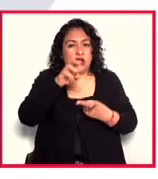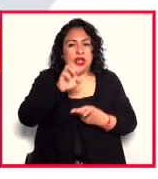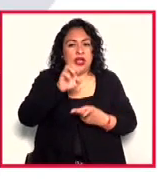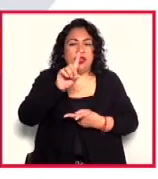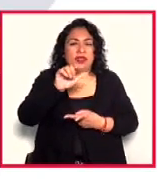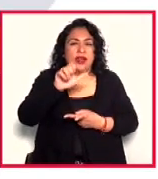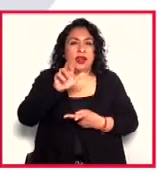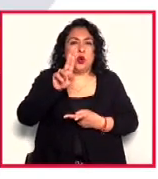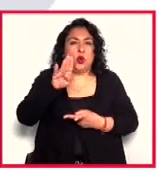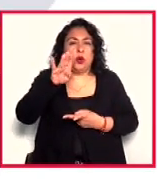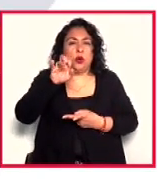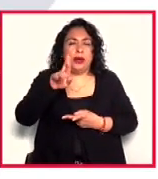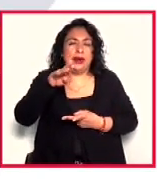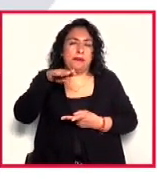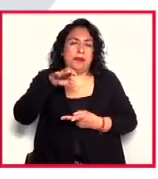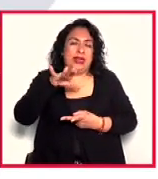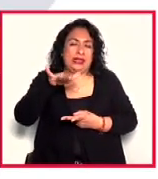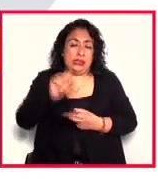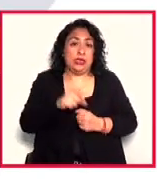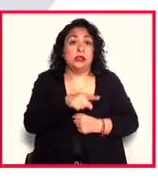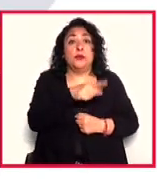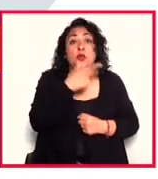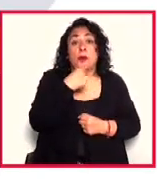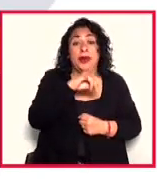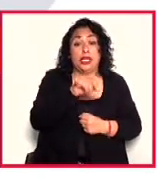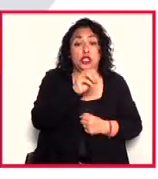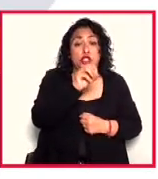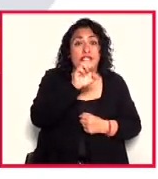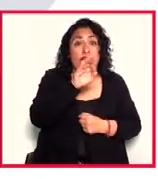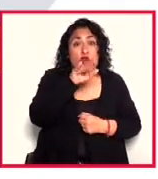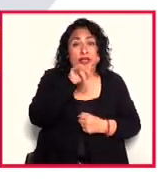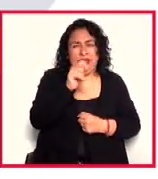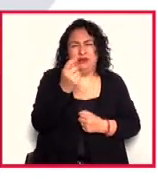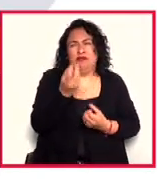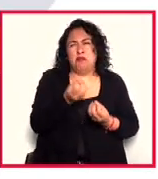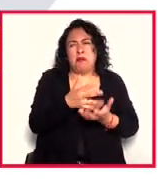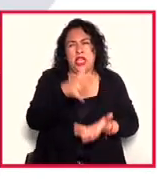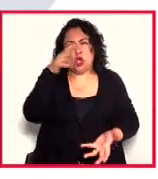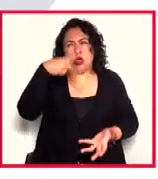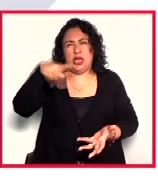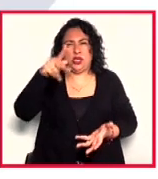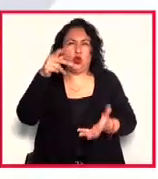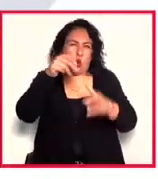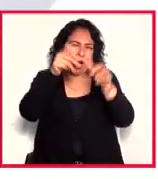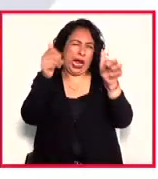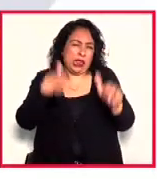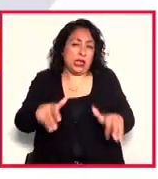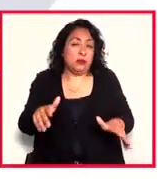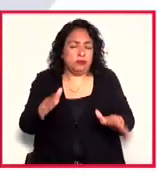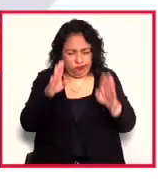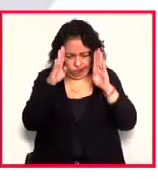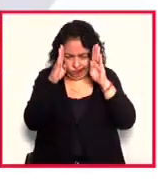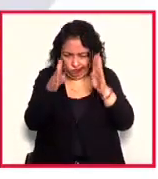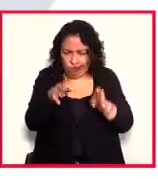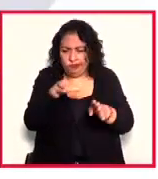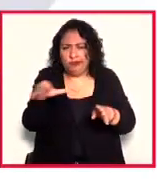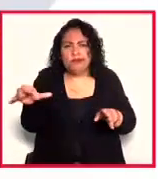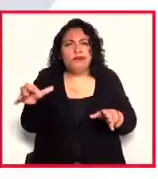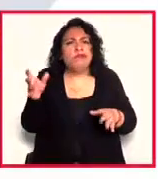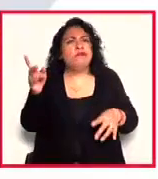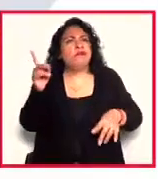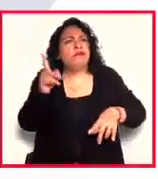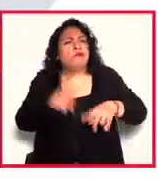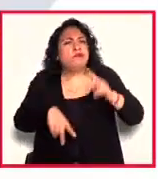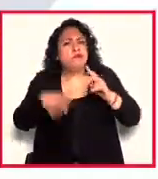Macías. José Fuentes Márez gran parte de su obra la dedicó a desacralizar a